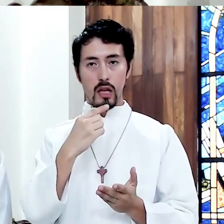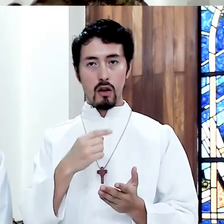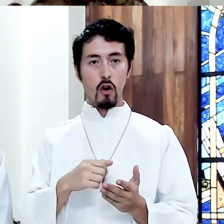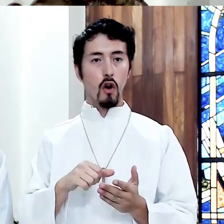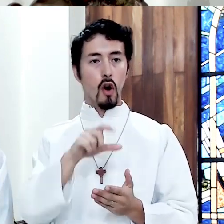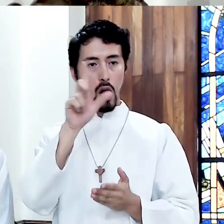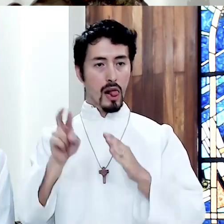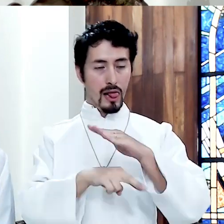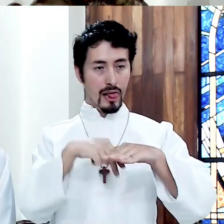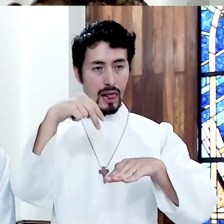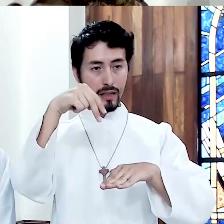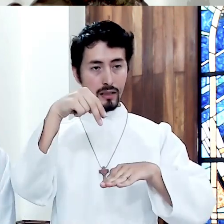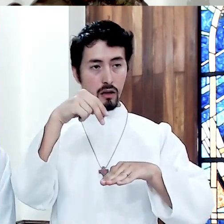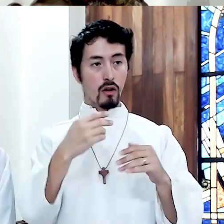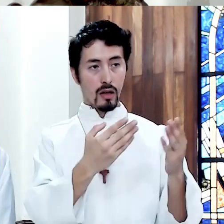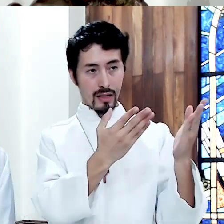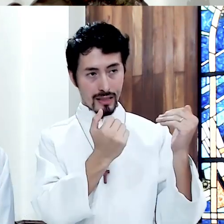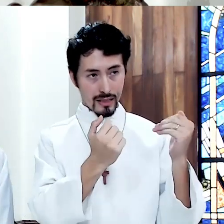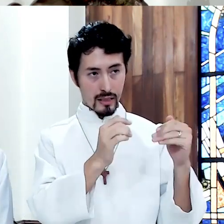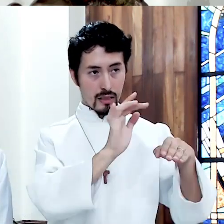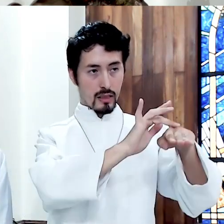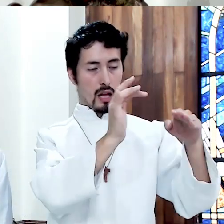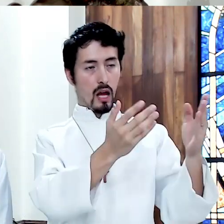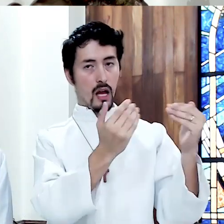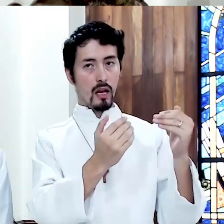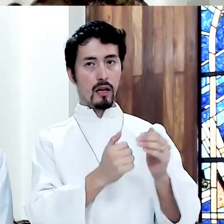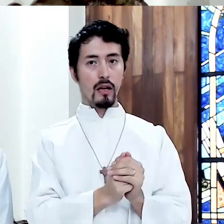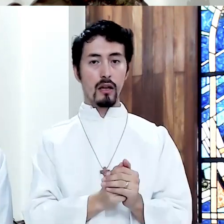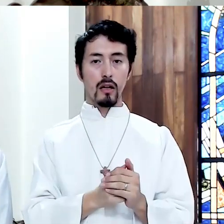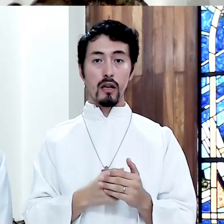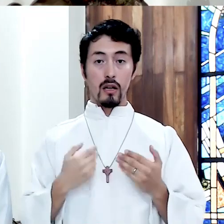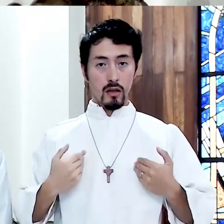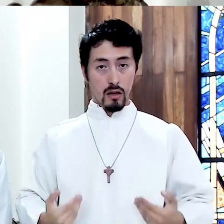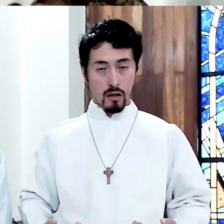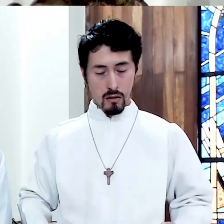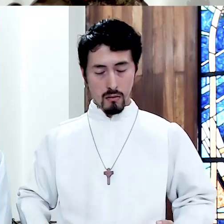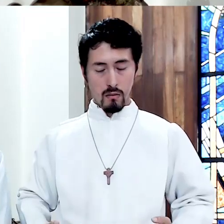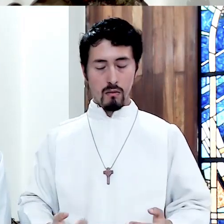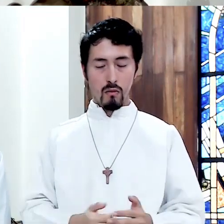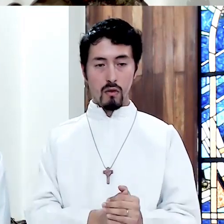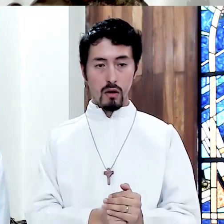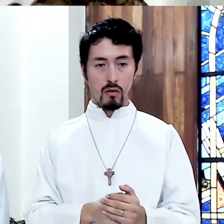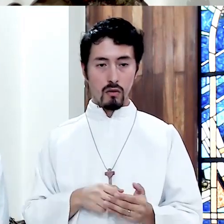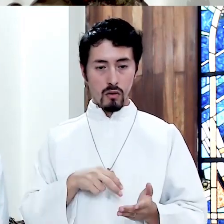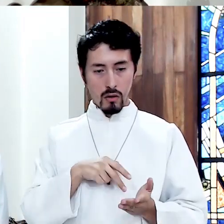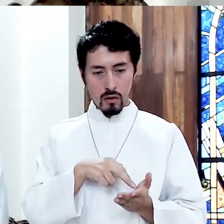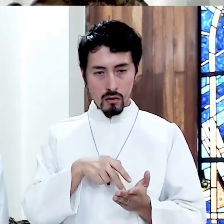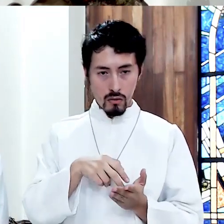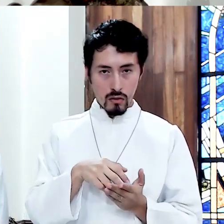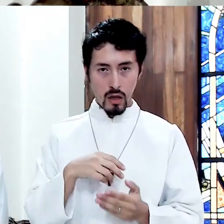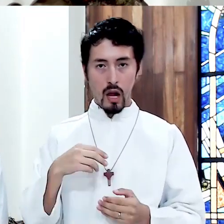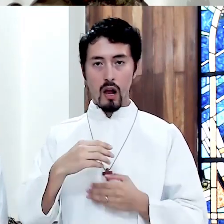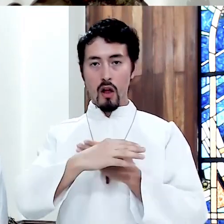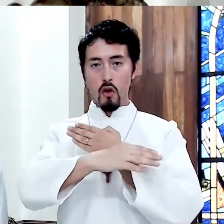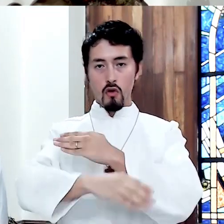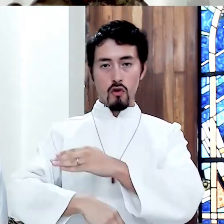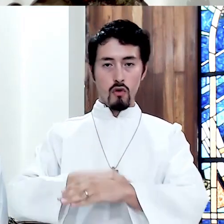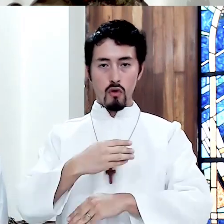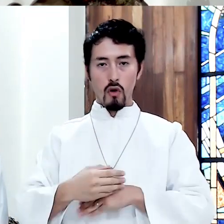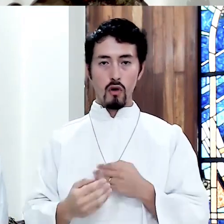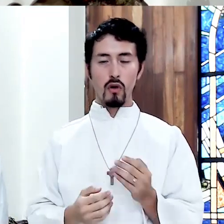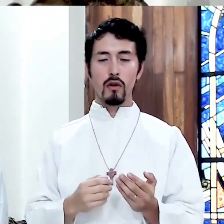Y salió el muerto, atados con vendas las manos y los pies, y la cara envuelta en un